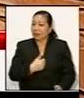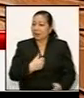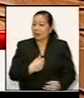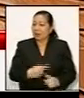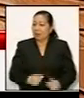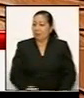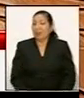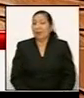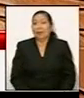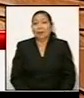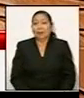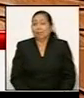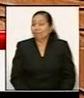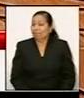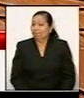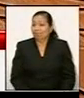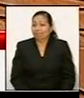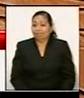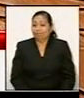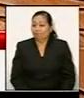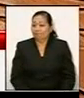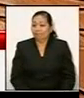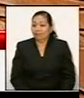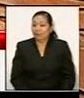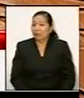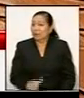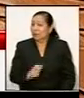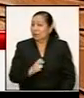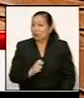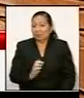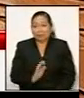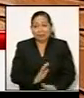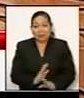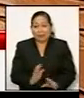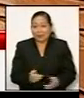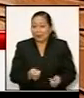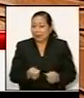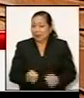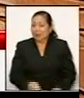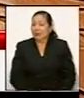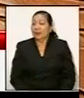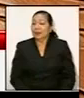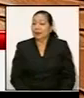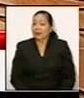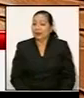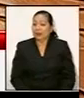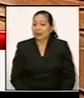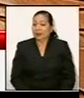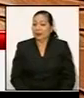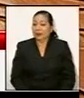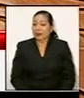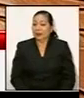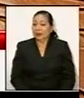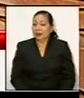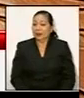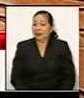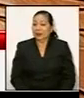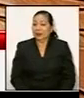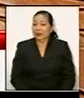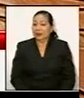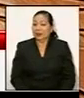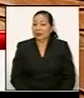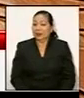no no no yo no no no no porque en